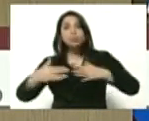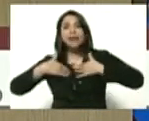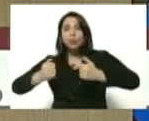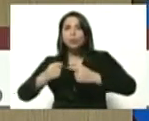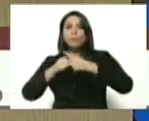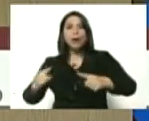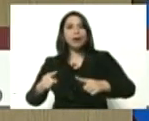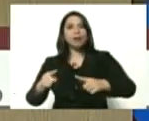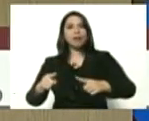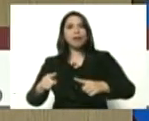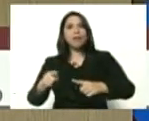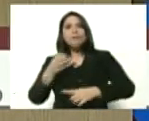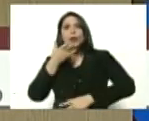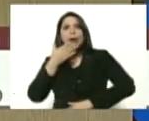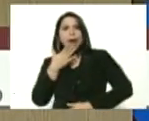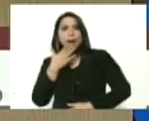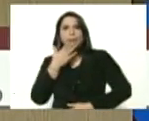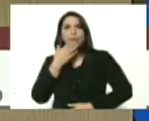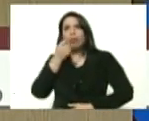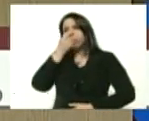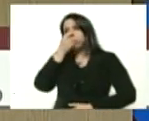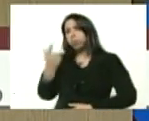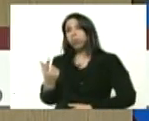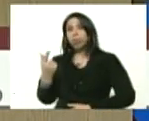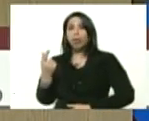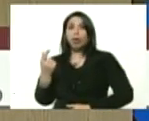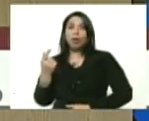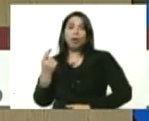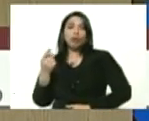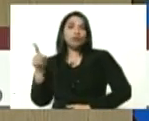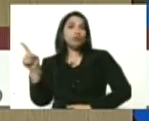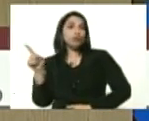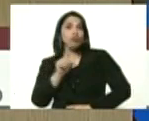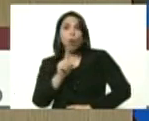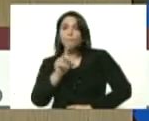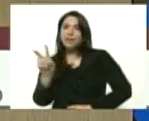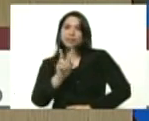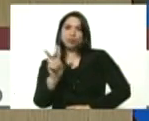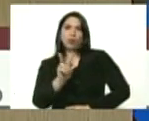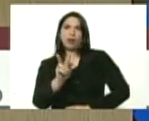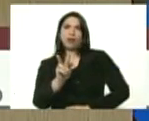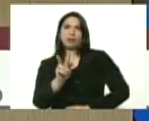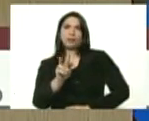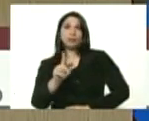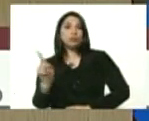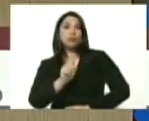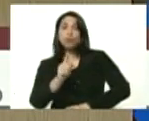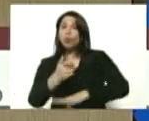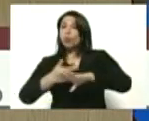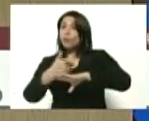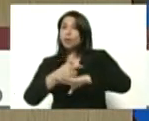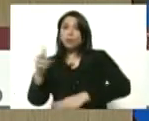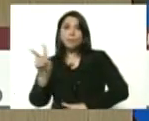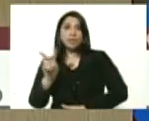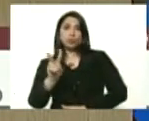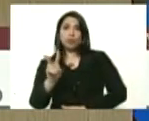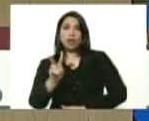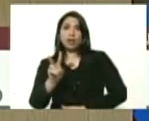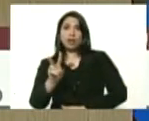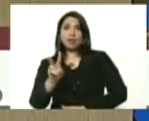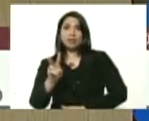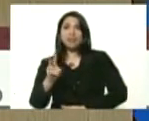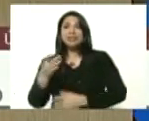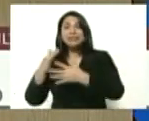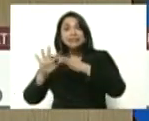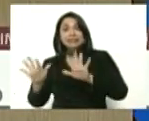que por un descuido, y por un descuido no de Venezuela, no del gobierno de Venezuela, sino del gobierno